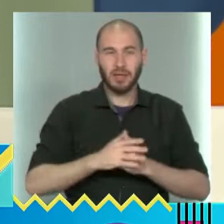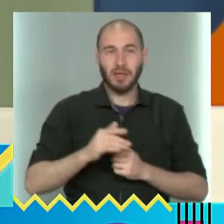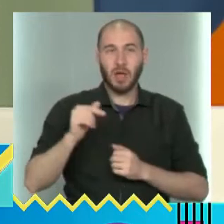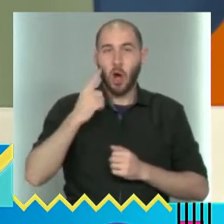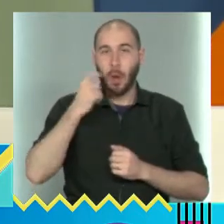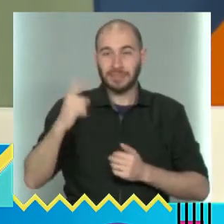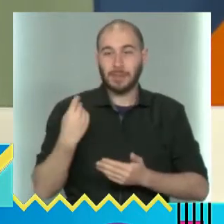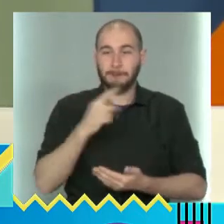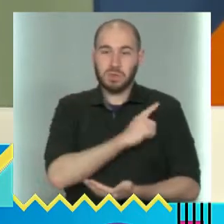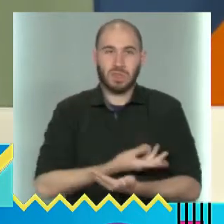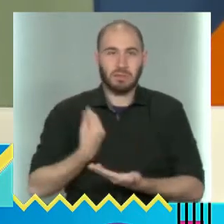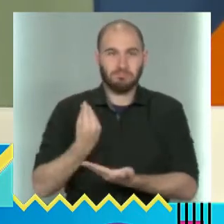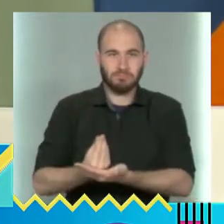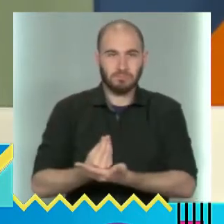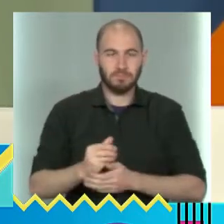en el poder,